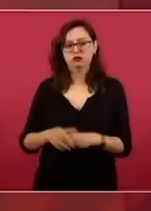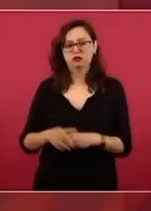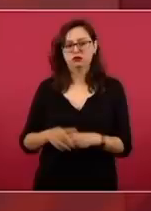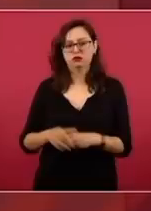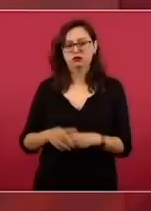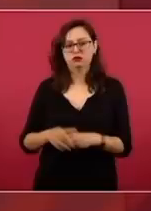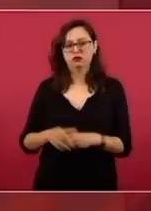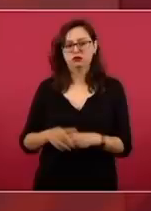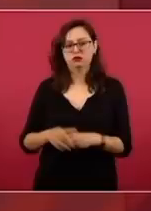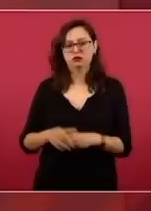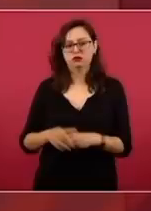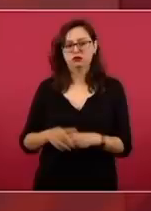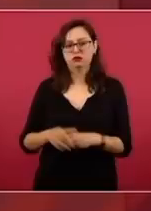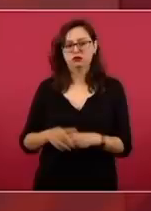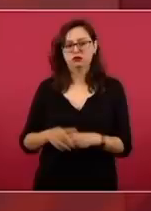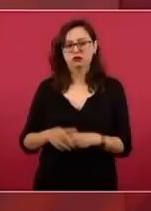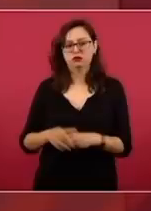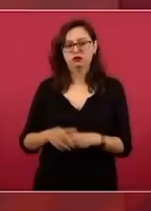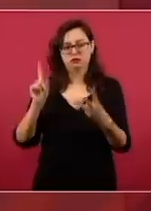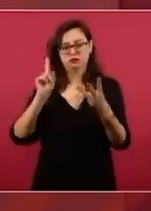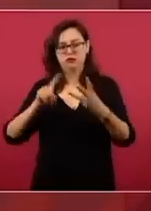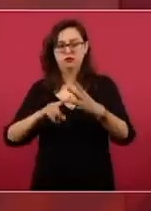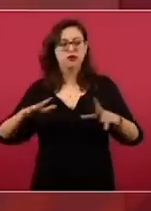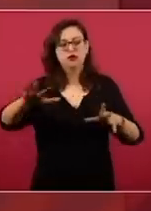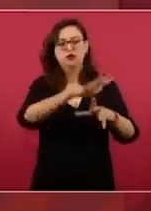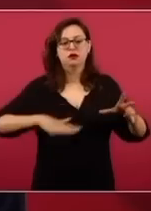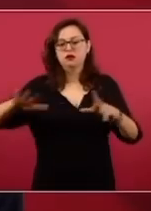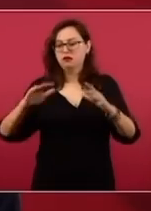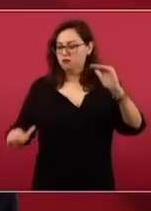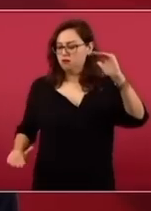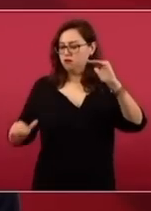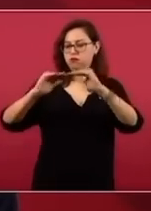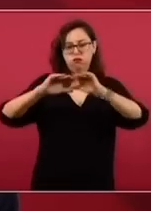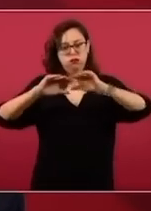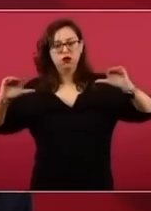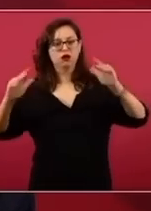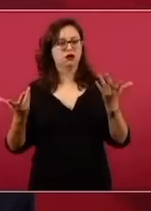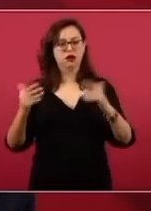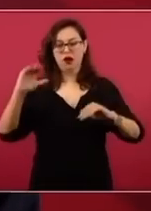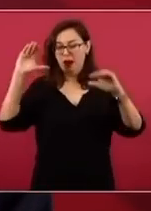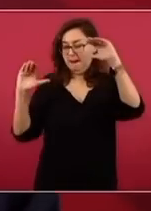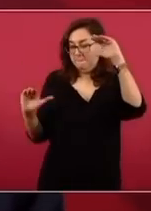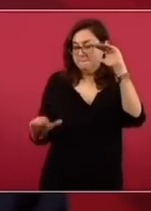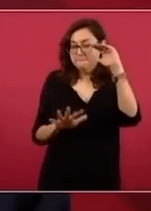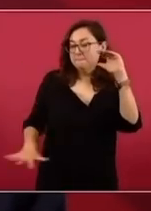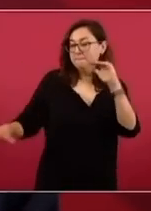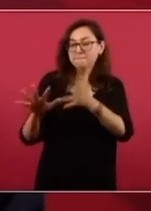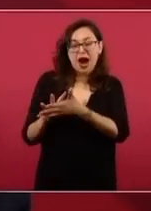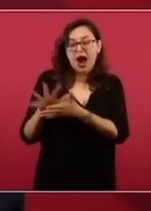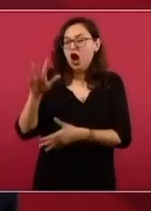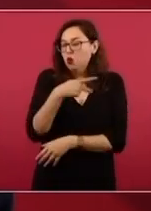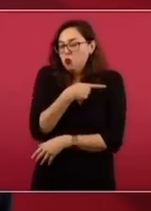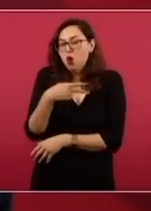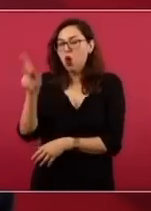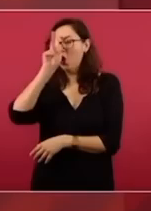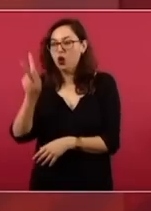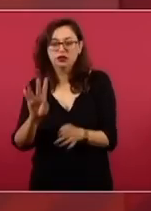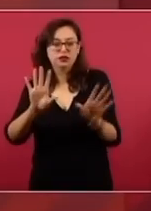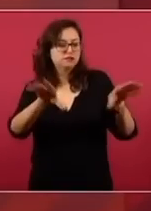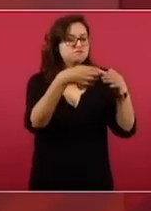manchó no haya cómo salir donde una minoría lo tiene todo y la inmensa mayoría carece hasta lo más indispensable